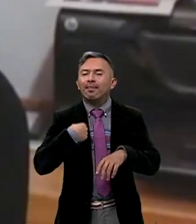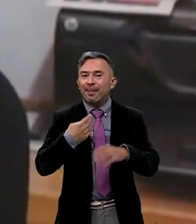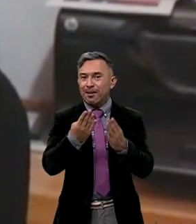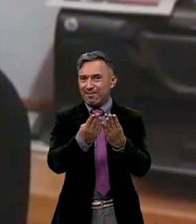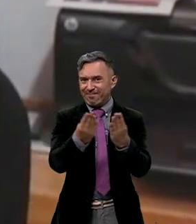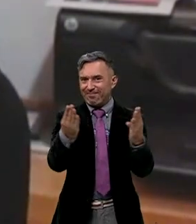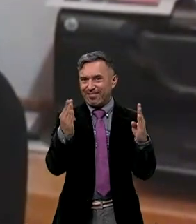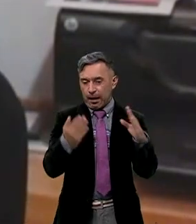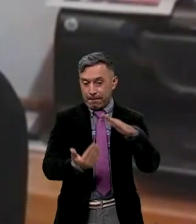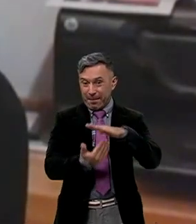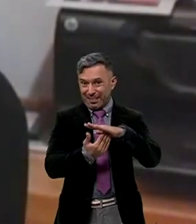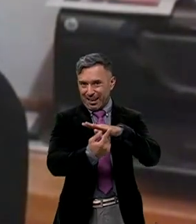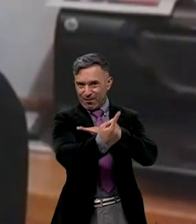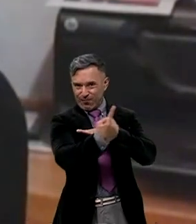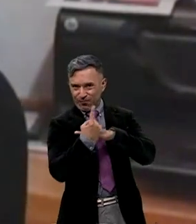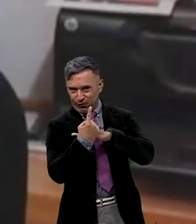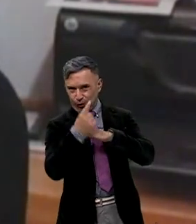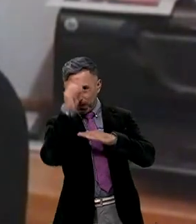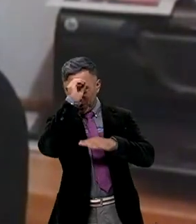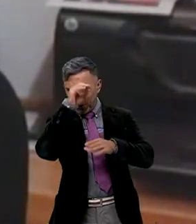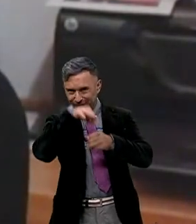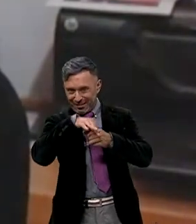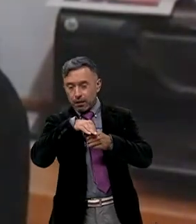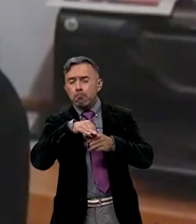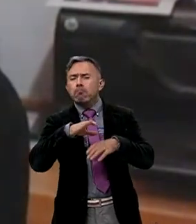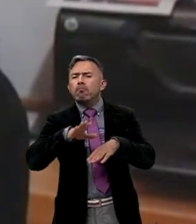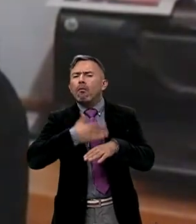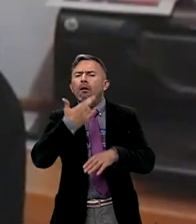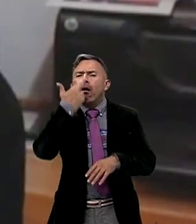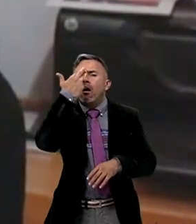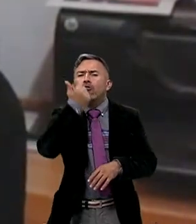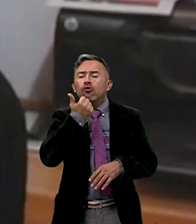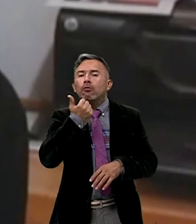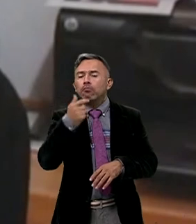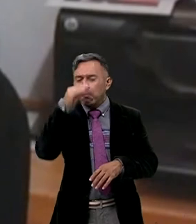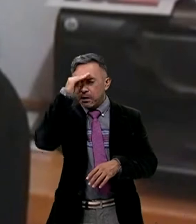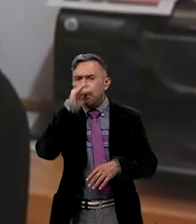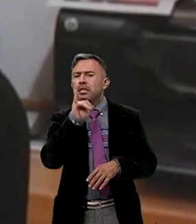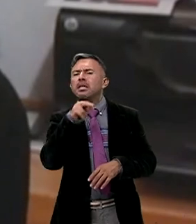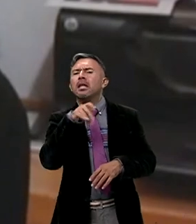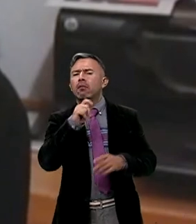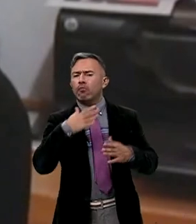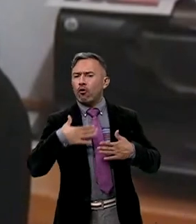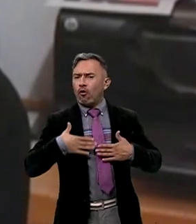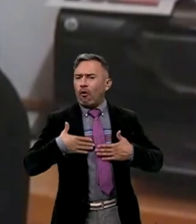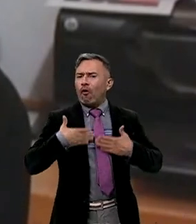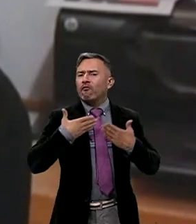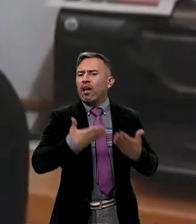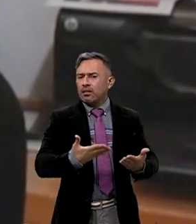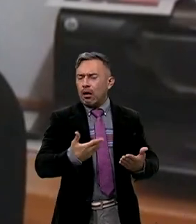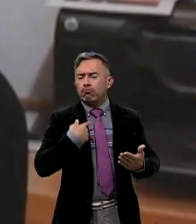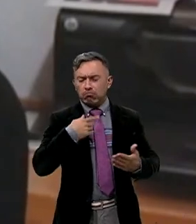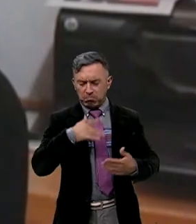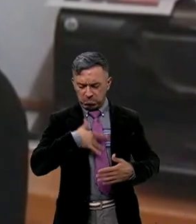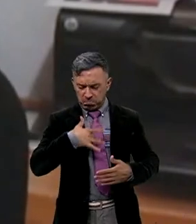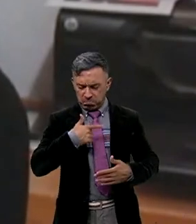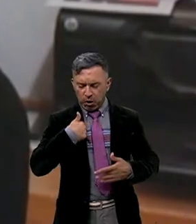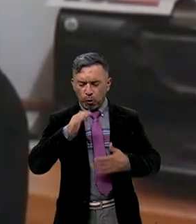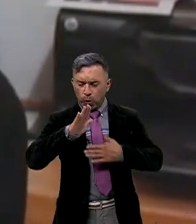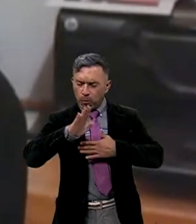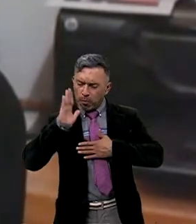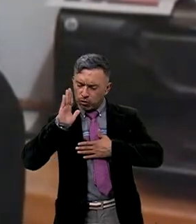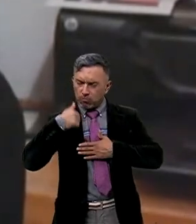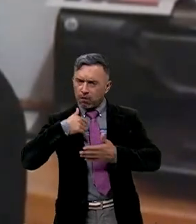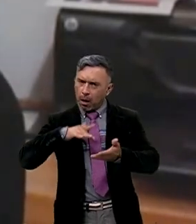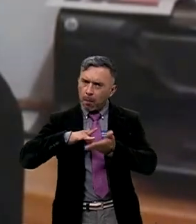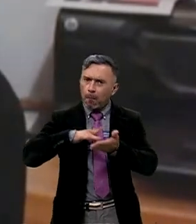las mesas de la consulta popular porque creen en él y porque su compromiso es con el ine y de verdad yo por eso